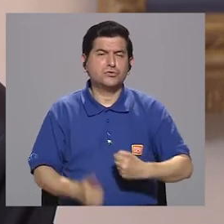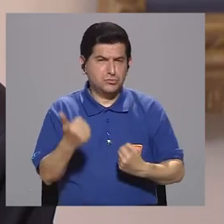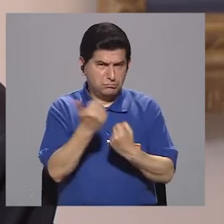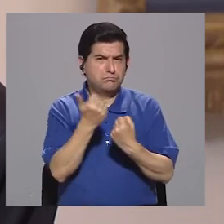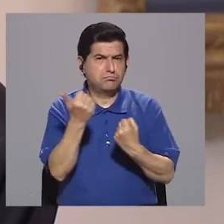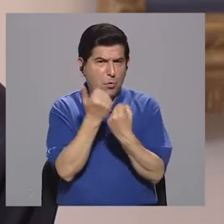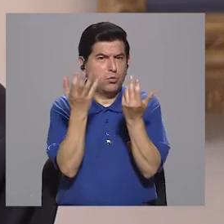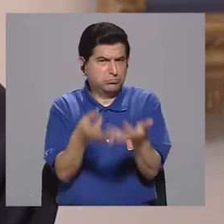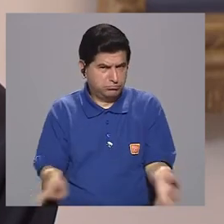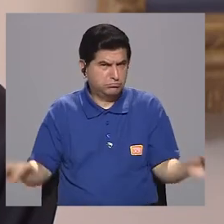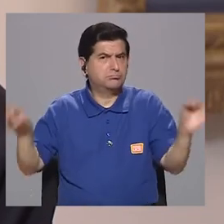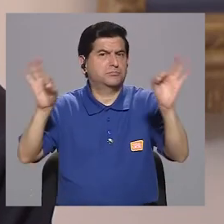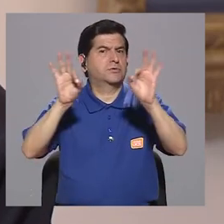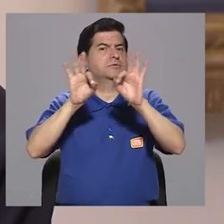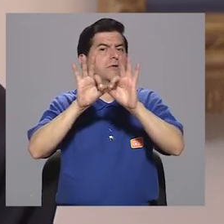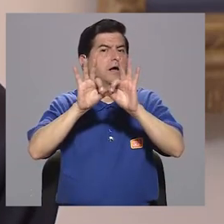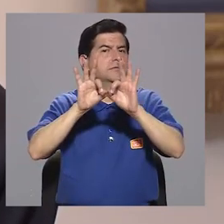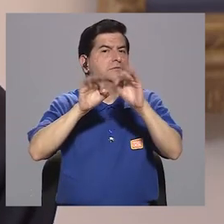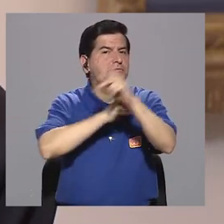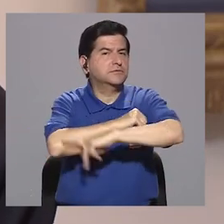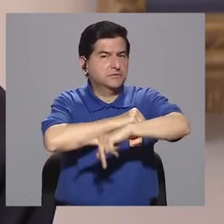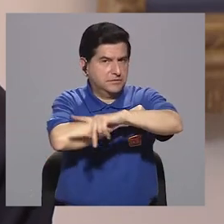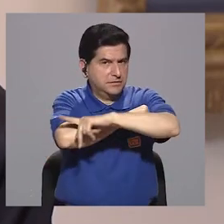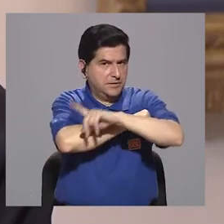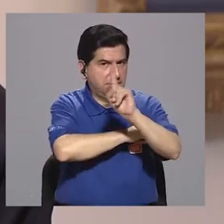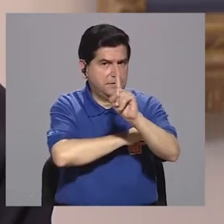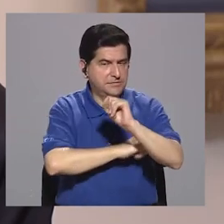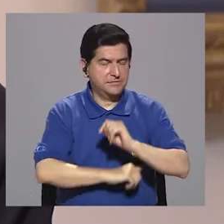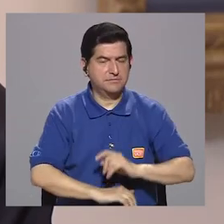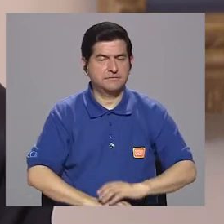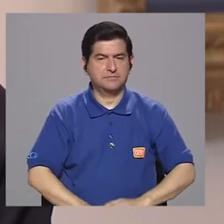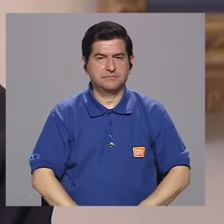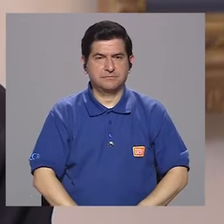apoyo importante del país,